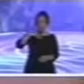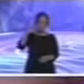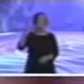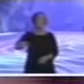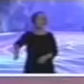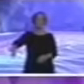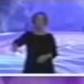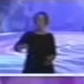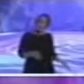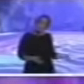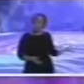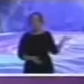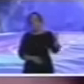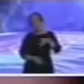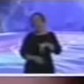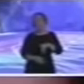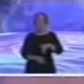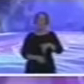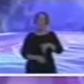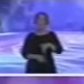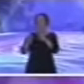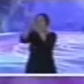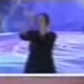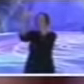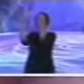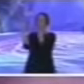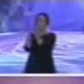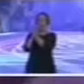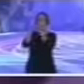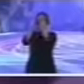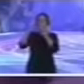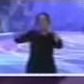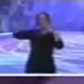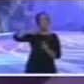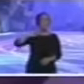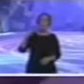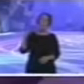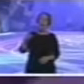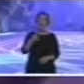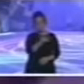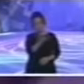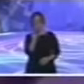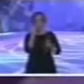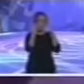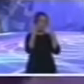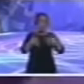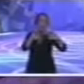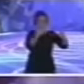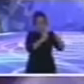cantar. Vamos, que en nuestro mundo son los sueños los que mandan. Ven y comparte tu alegría con los